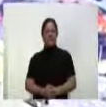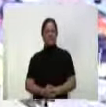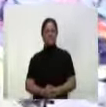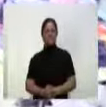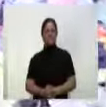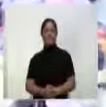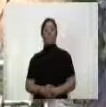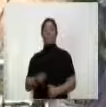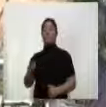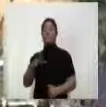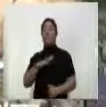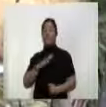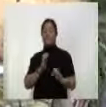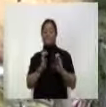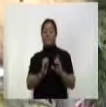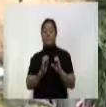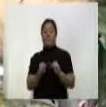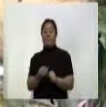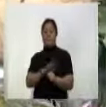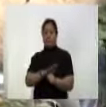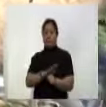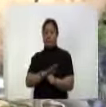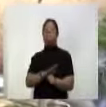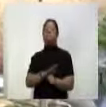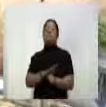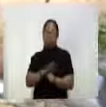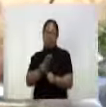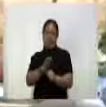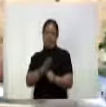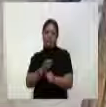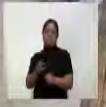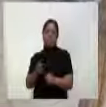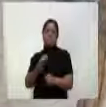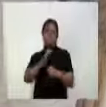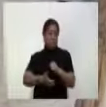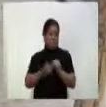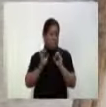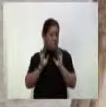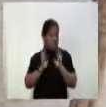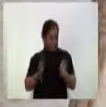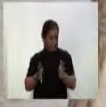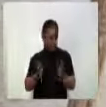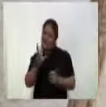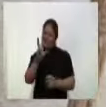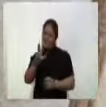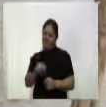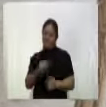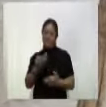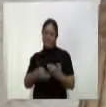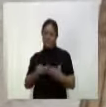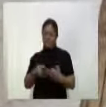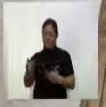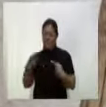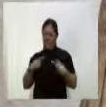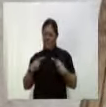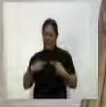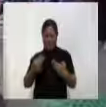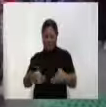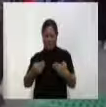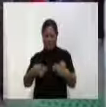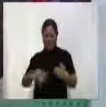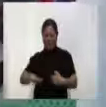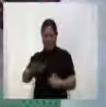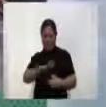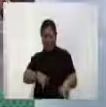Como medida preventiva ante el COVID-19, pues la pandemia aún no termina, comerciantes de mercados y tianguis en la entidad mantienen los